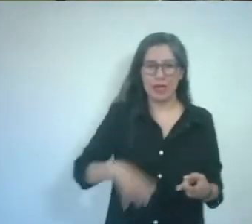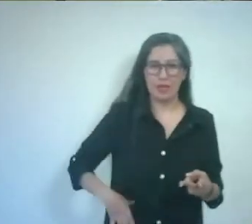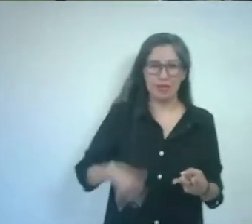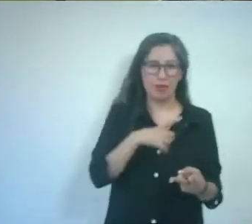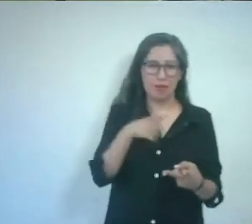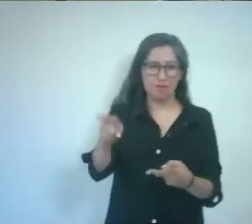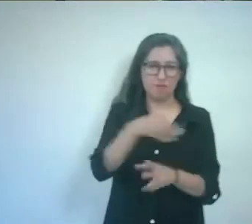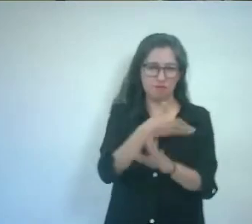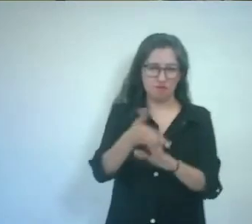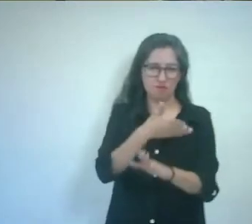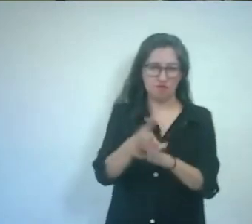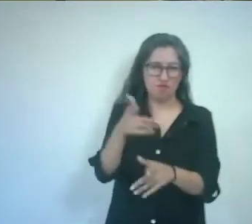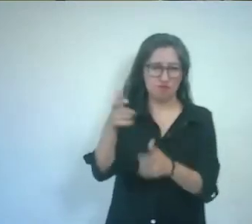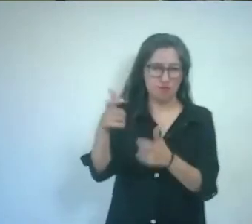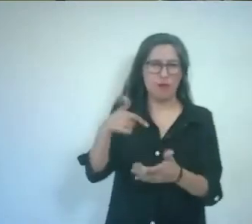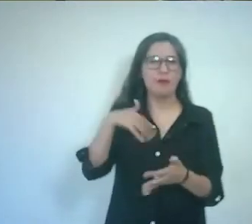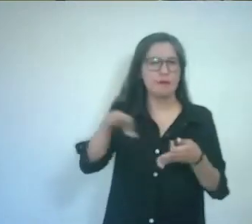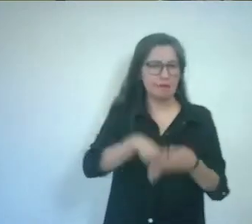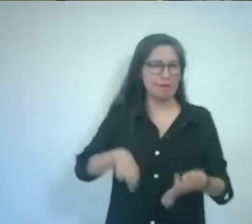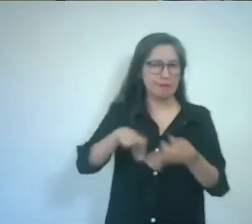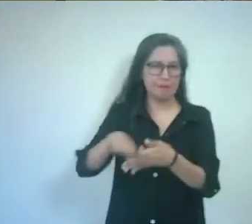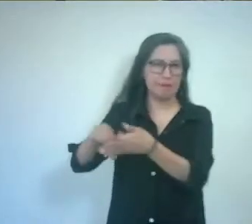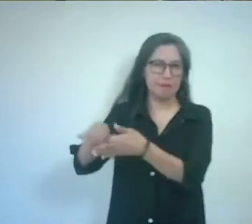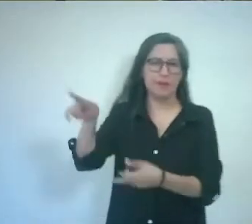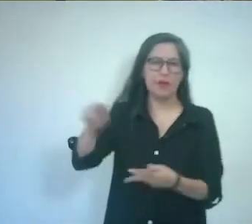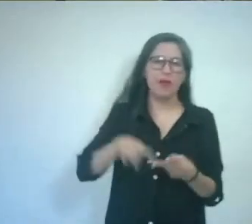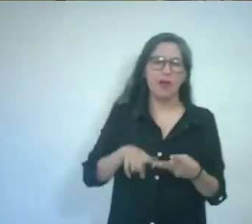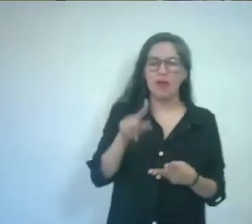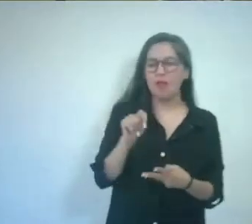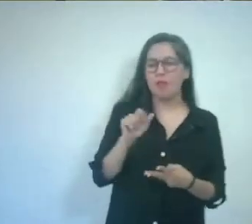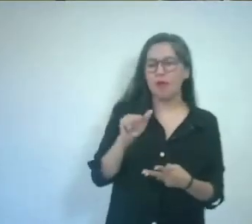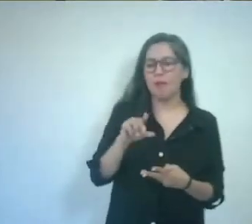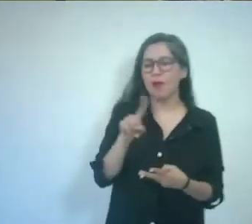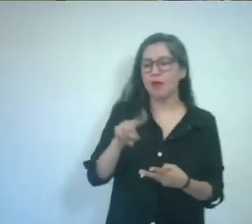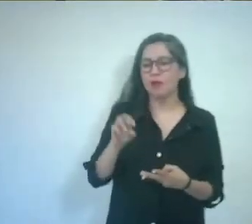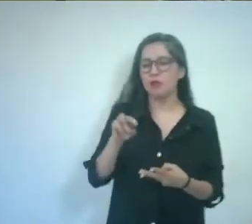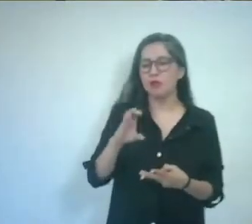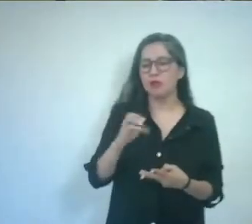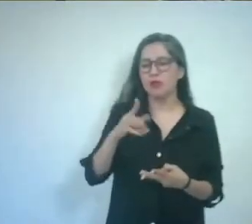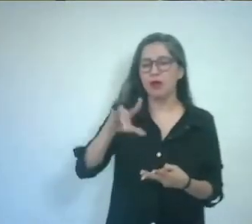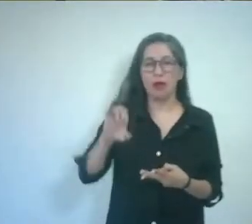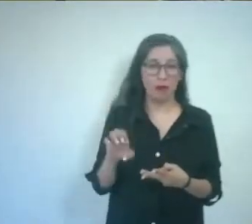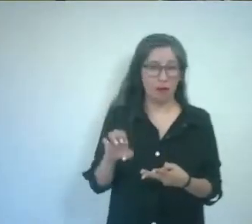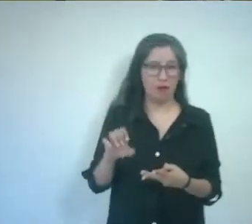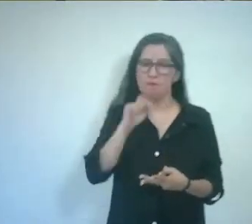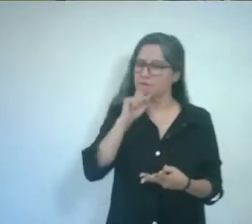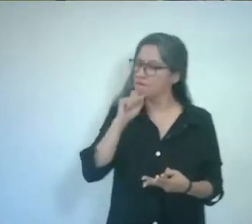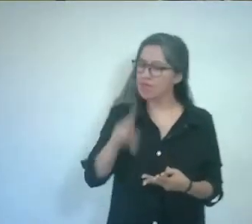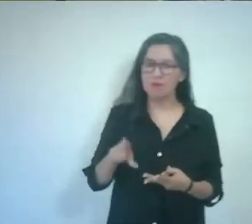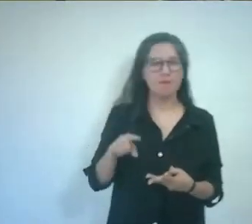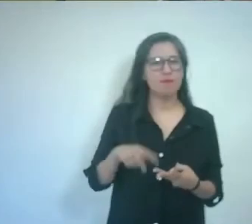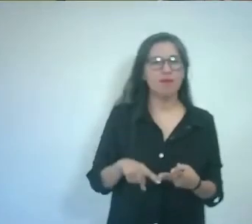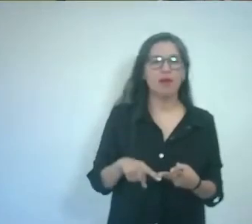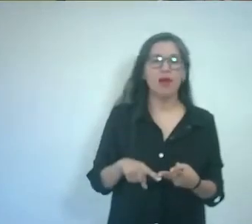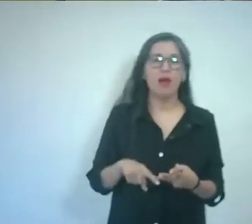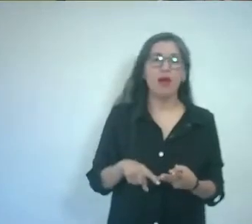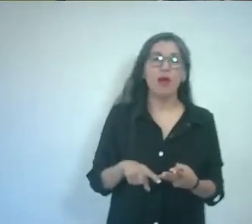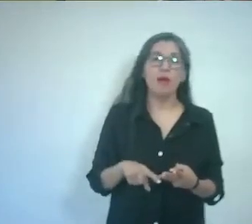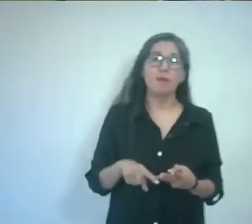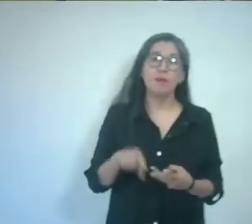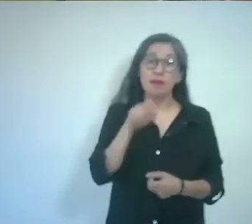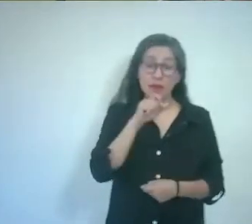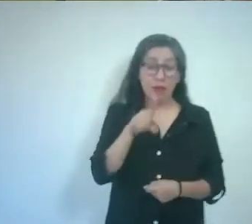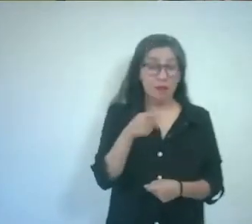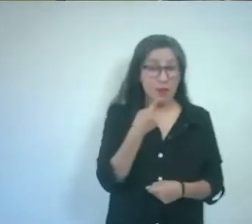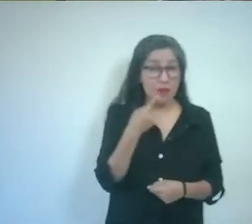agredido y ha sido amenazado constantemente, el caso de Tamazunchale, en fin. Y también señalar